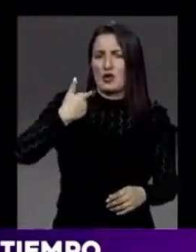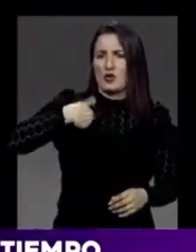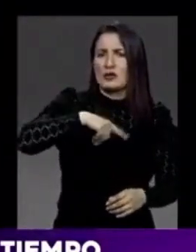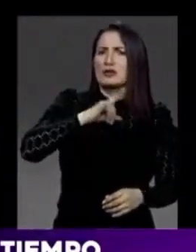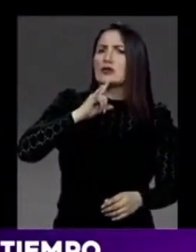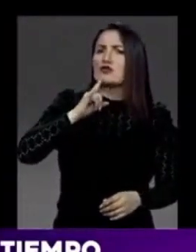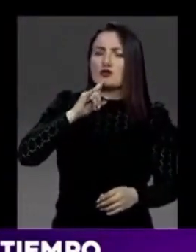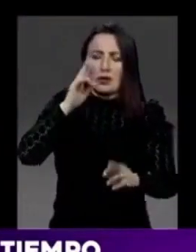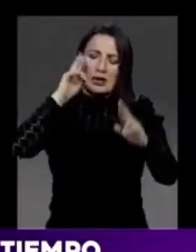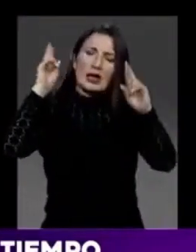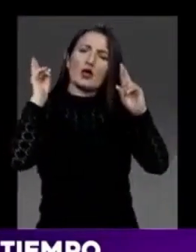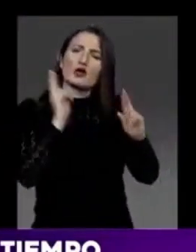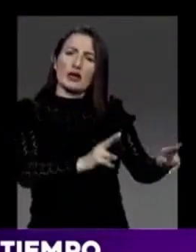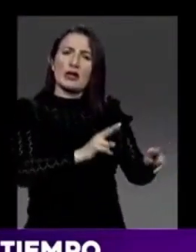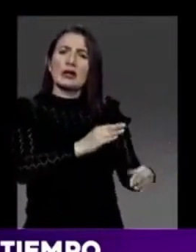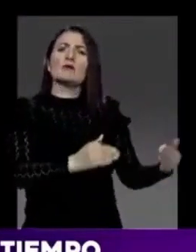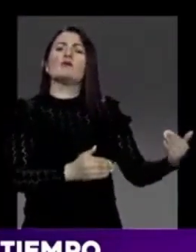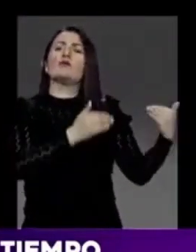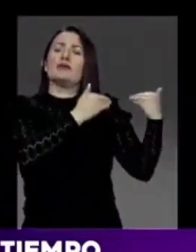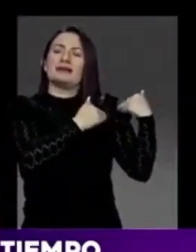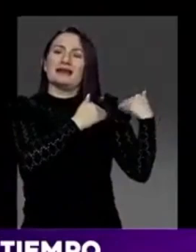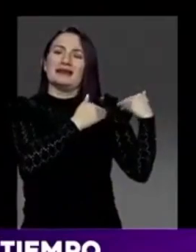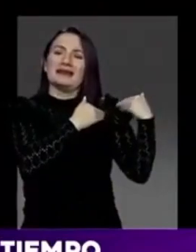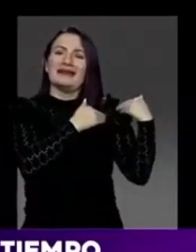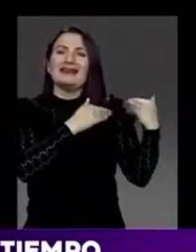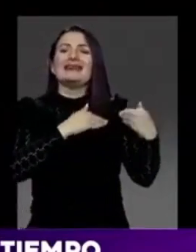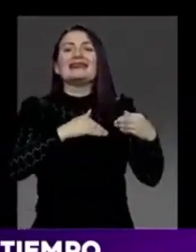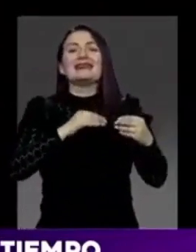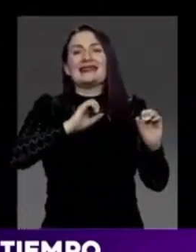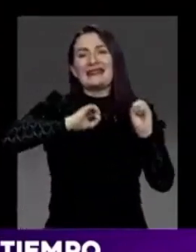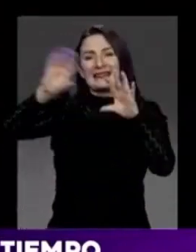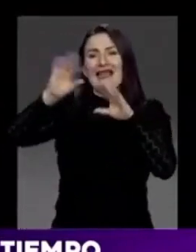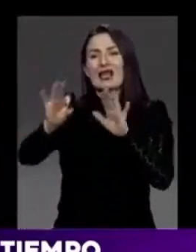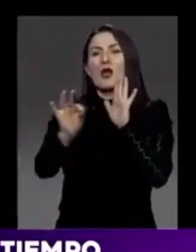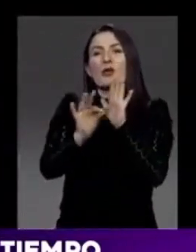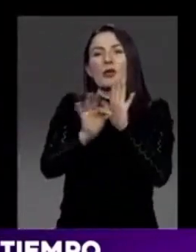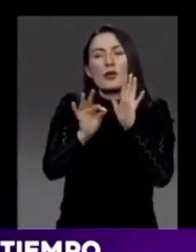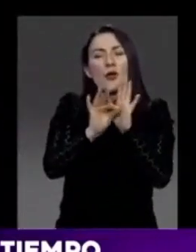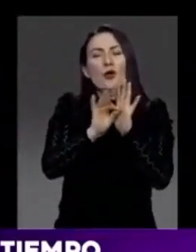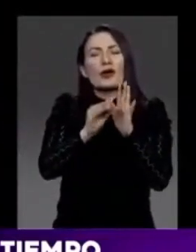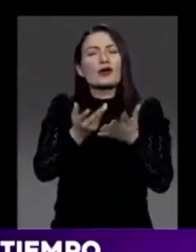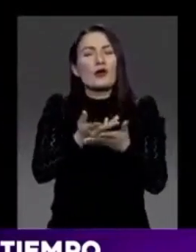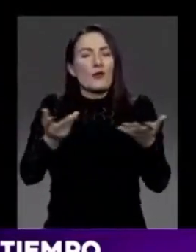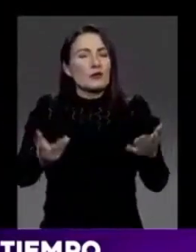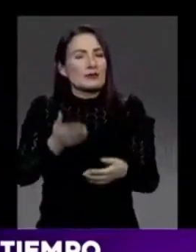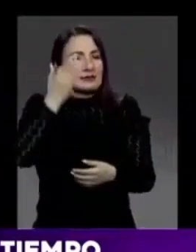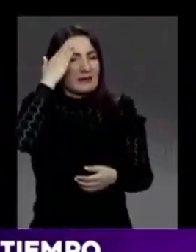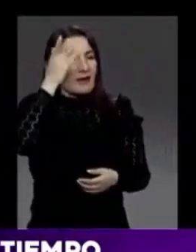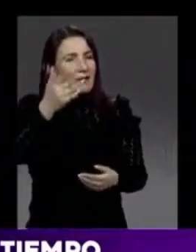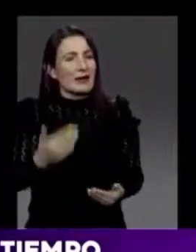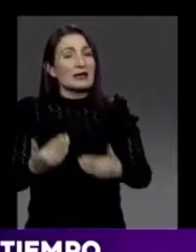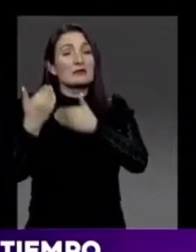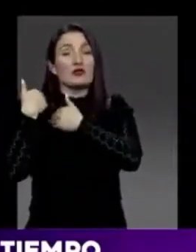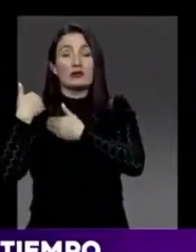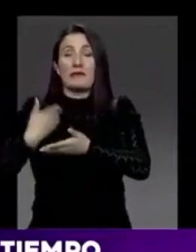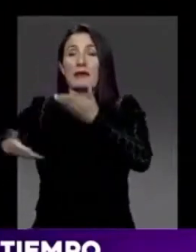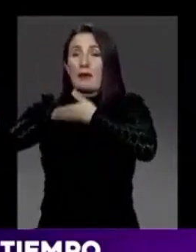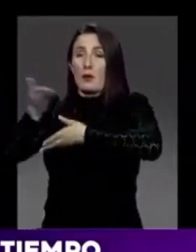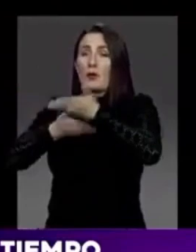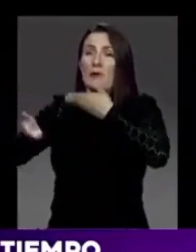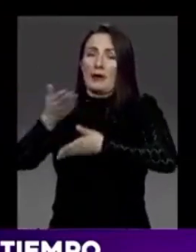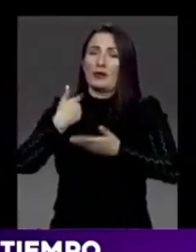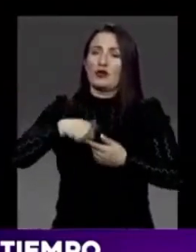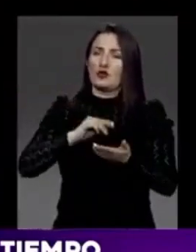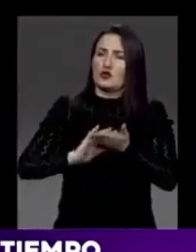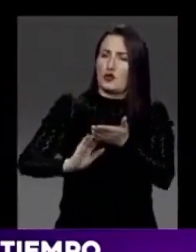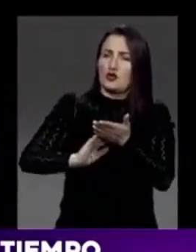señor reconoce su responsabilidad en el tema del tráfico de drogas y diplomas y ustedes saben que después de responsabilidad compartida hablamos de